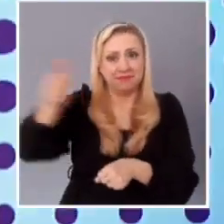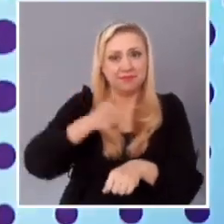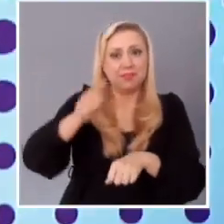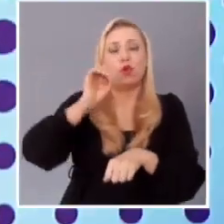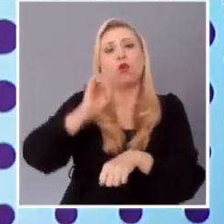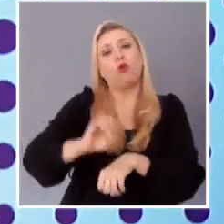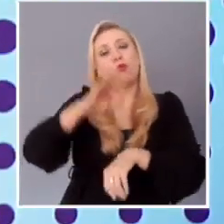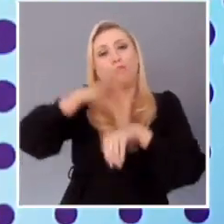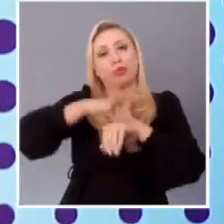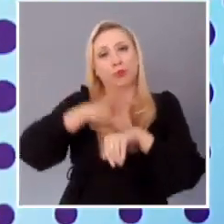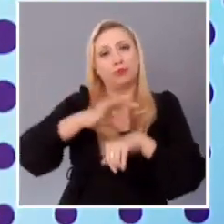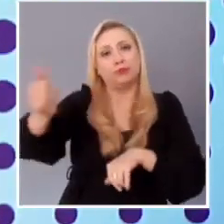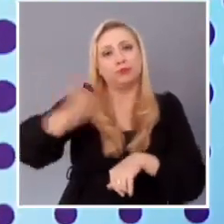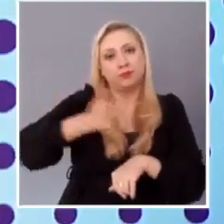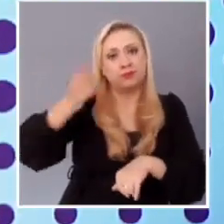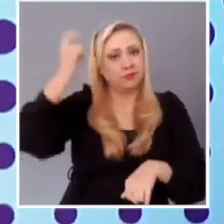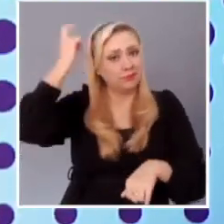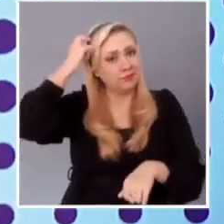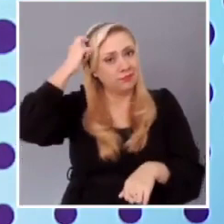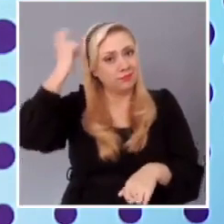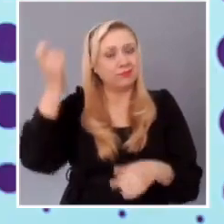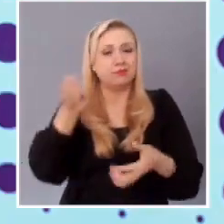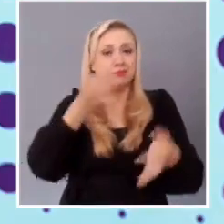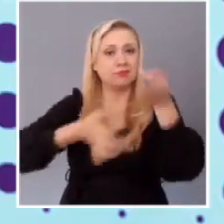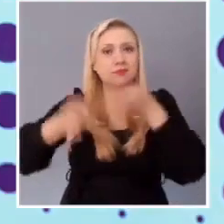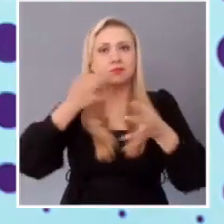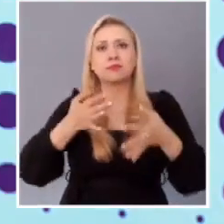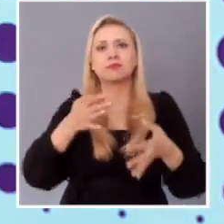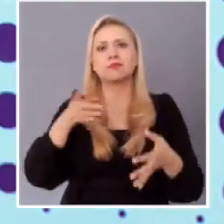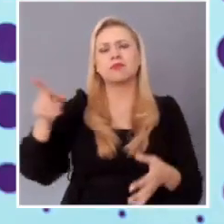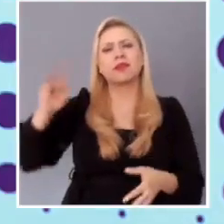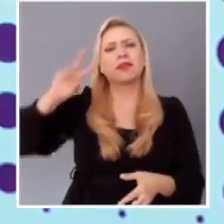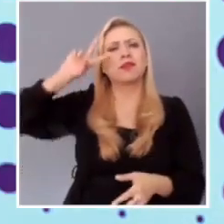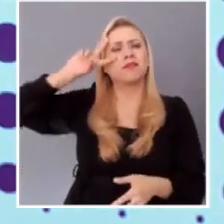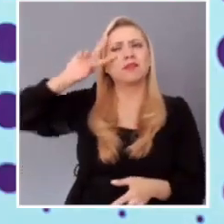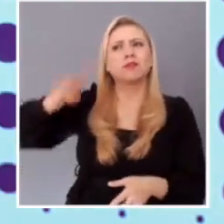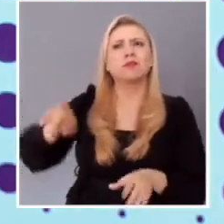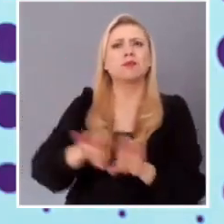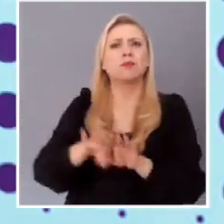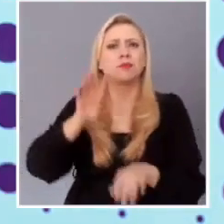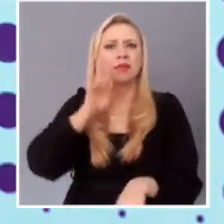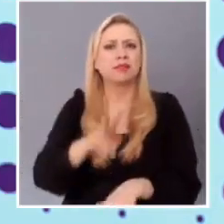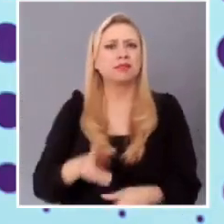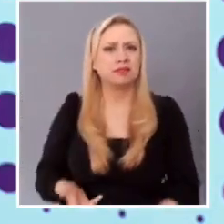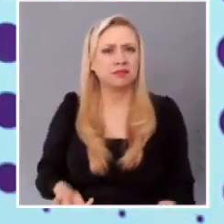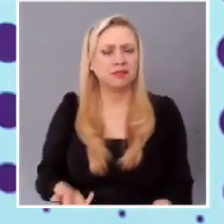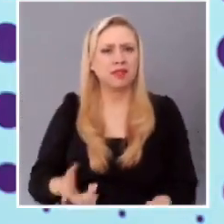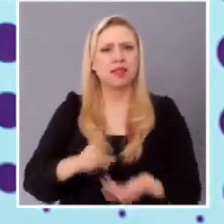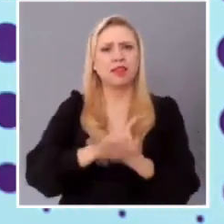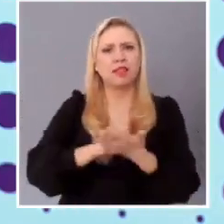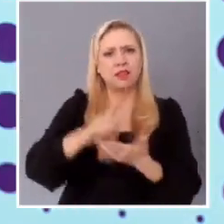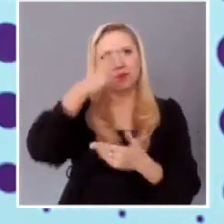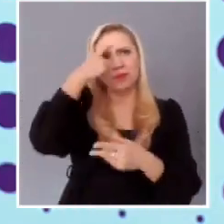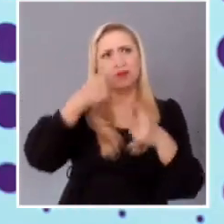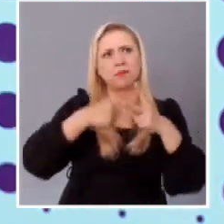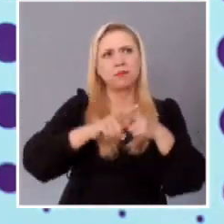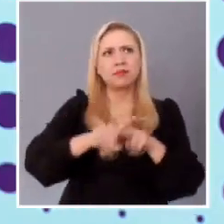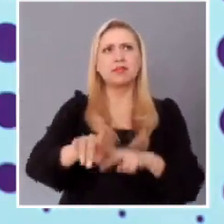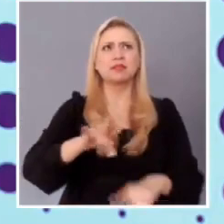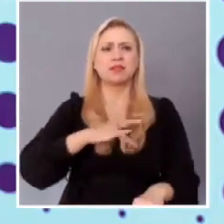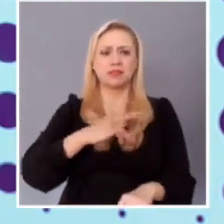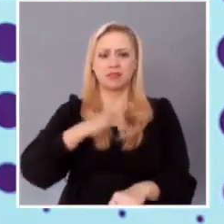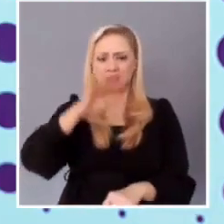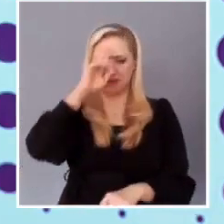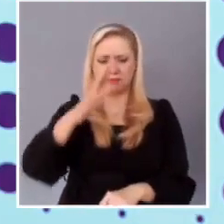son importantes que digamos, el público en general sepamos que los tienen para que pues, empecemos a respetar, por un lado? y sobre todo que las